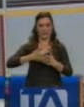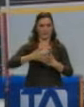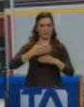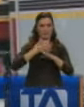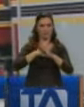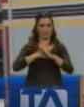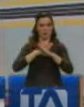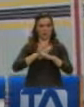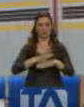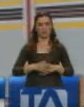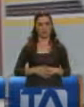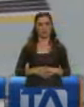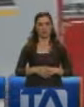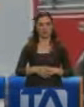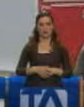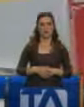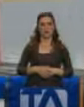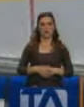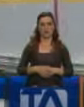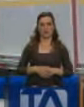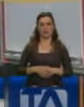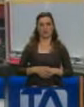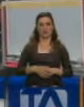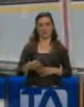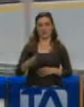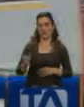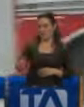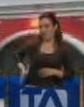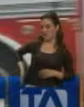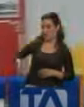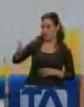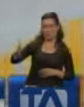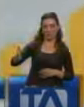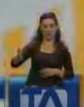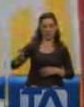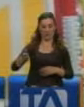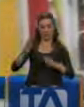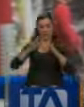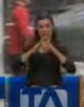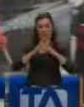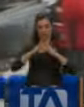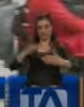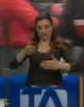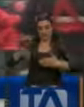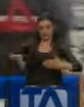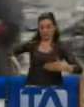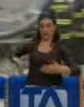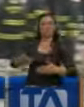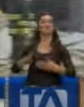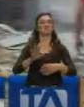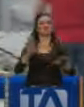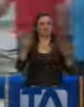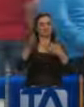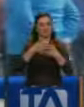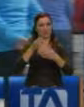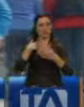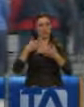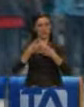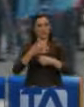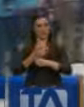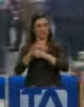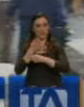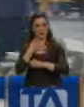también acá también está cerrada hacia alrededor prácticamente de la vivienda que fue más afectada. Pero según los bomberos nos dijeron que